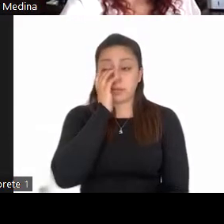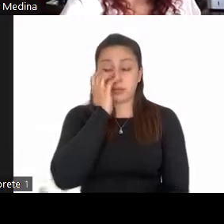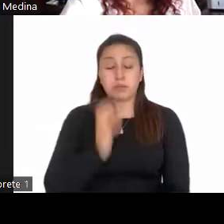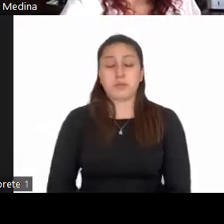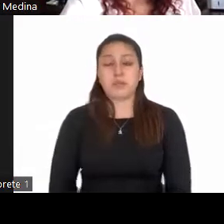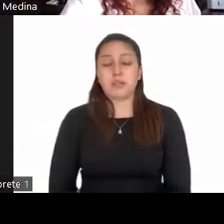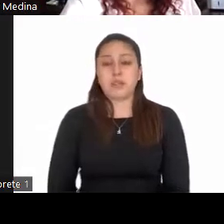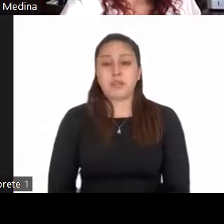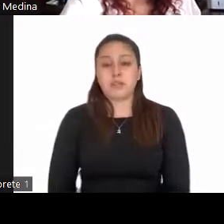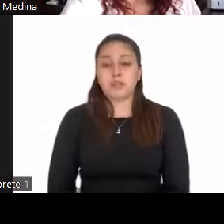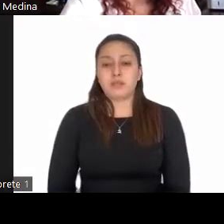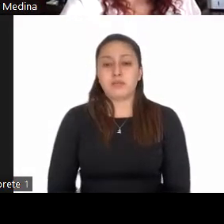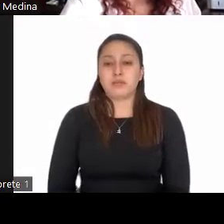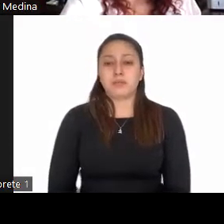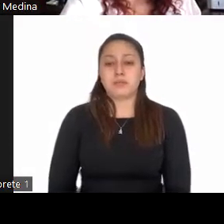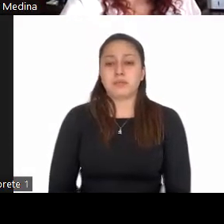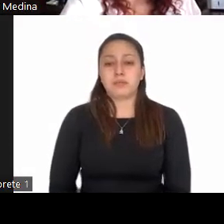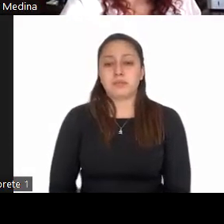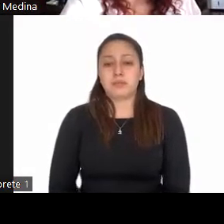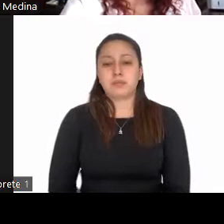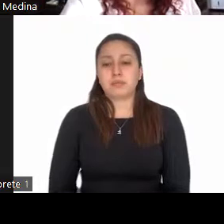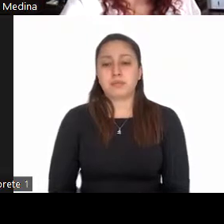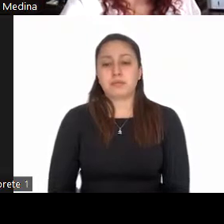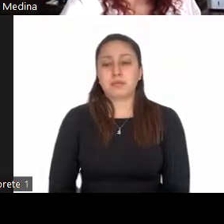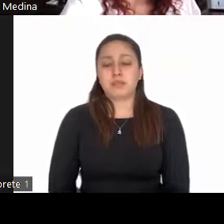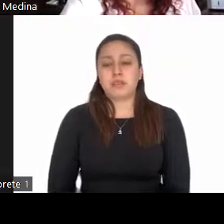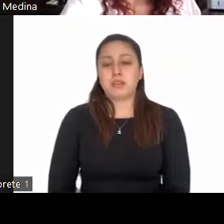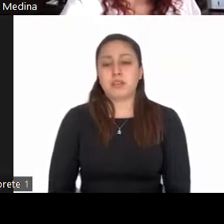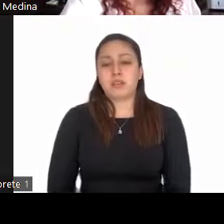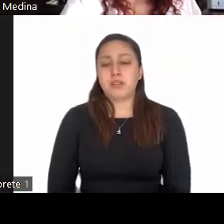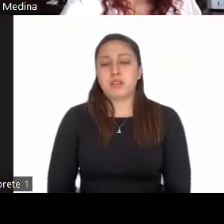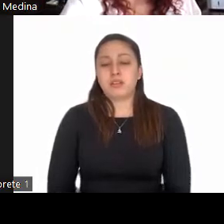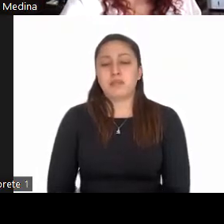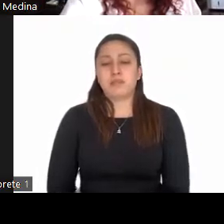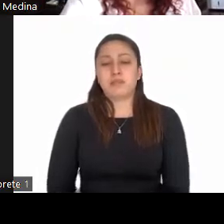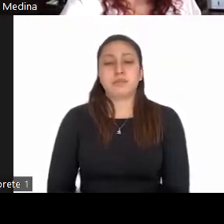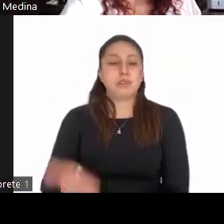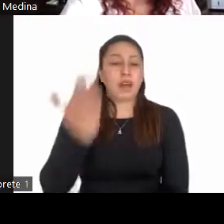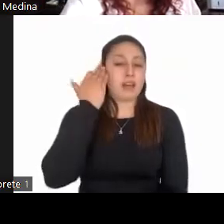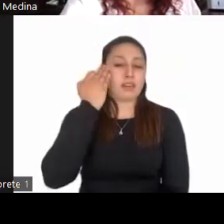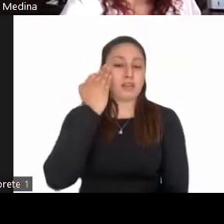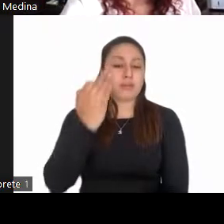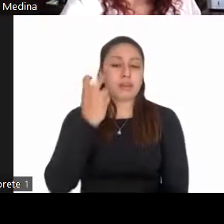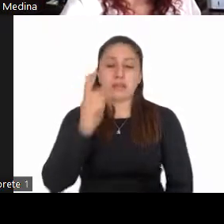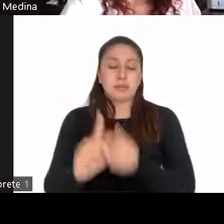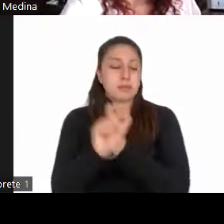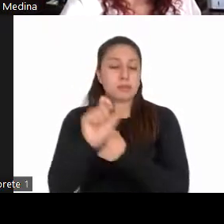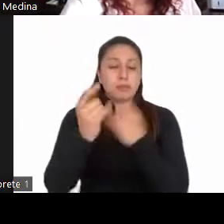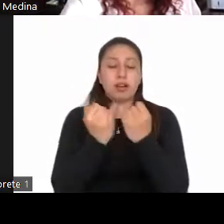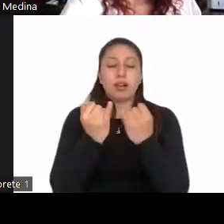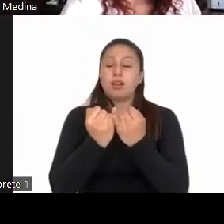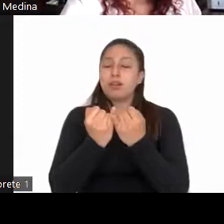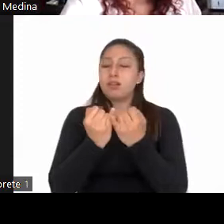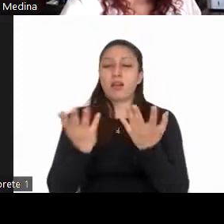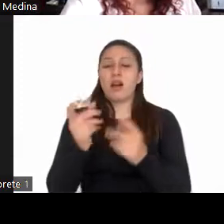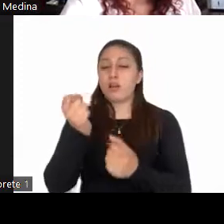una disposición que ha causado mucho problema desde hace ya mucho tiempo. Incluso varios de los que estamos aquí hemos